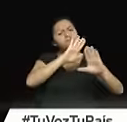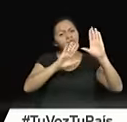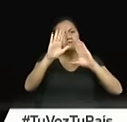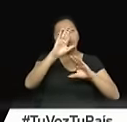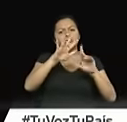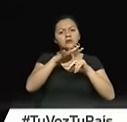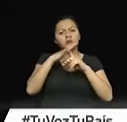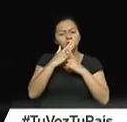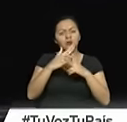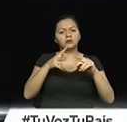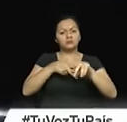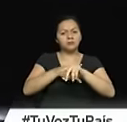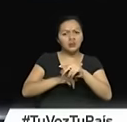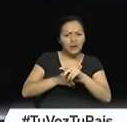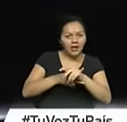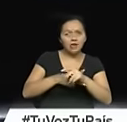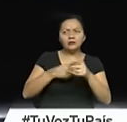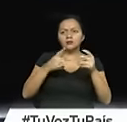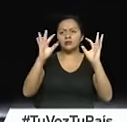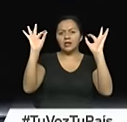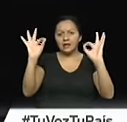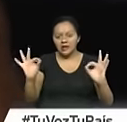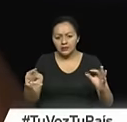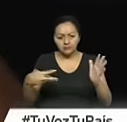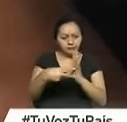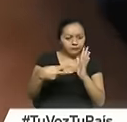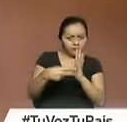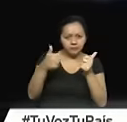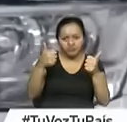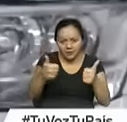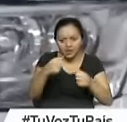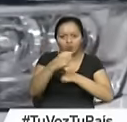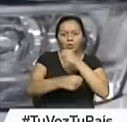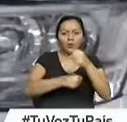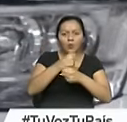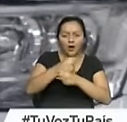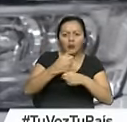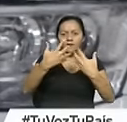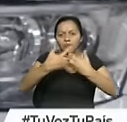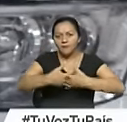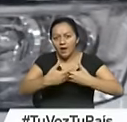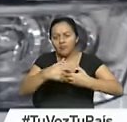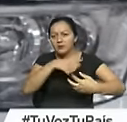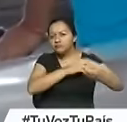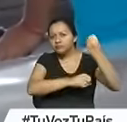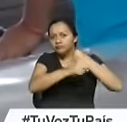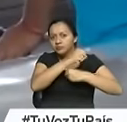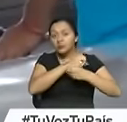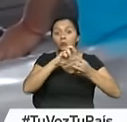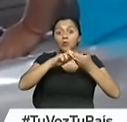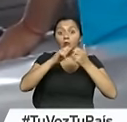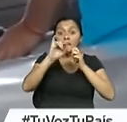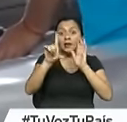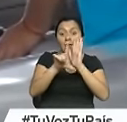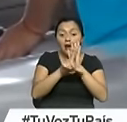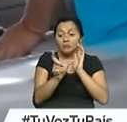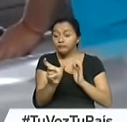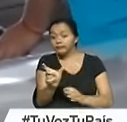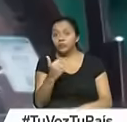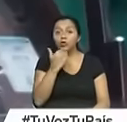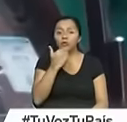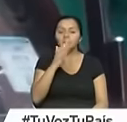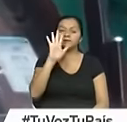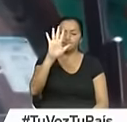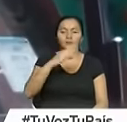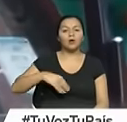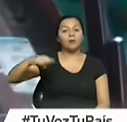mecánicas, eléctricas, año de fabricación, carrocería y que no presente ninguna irregularidad legal. Es por ello que la